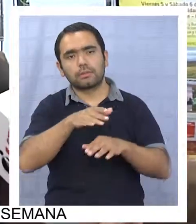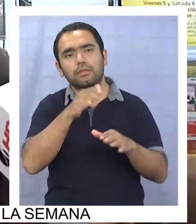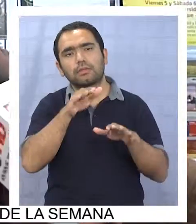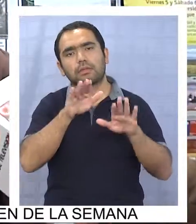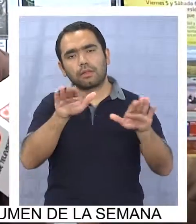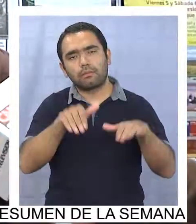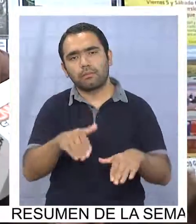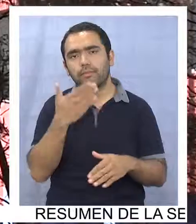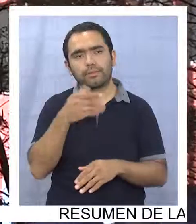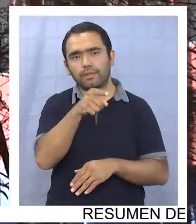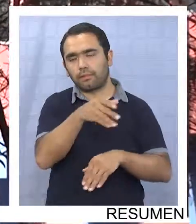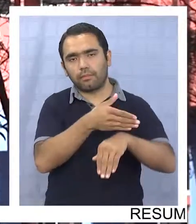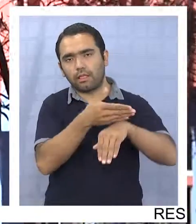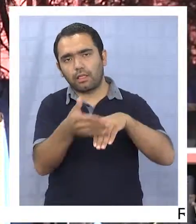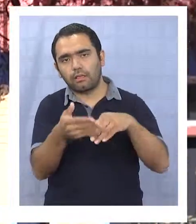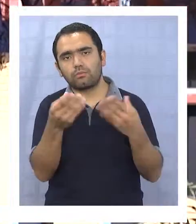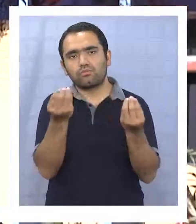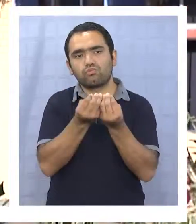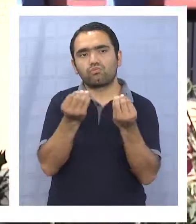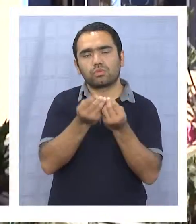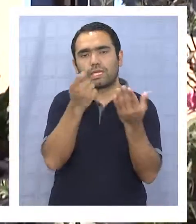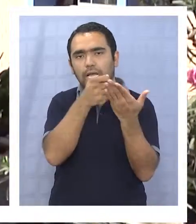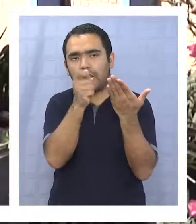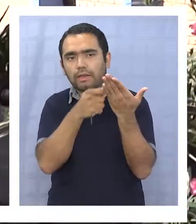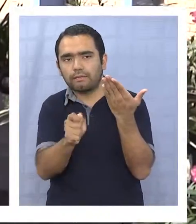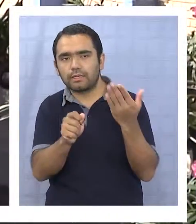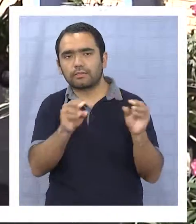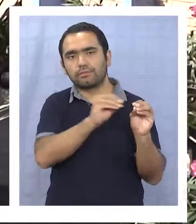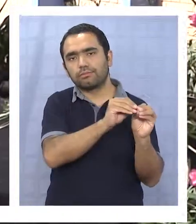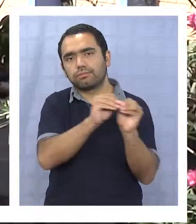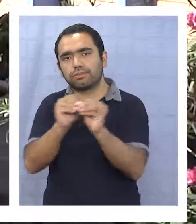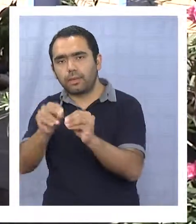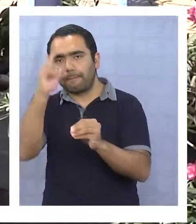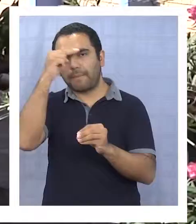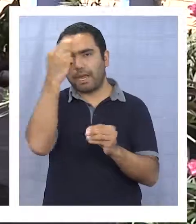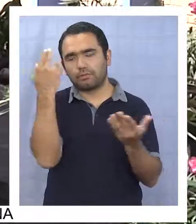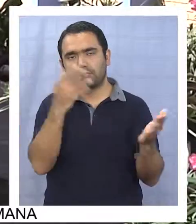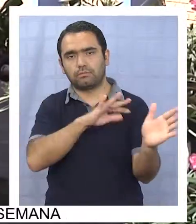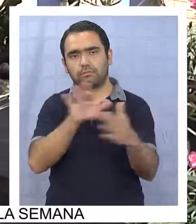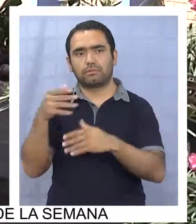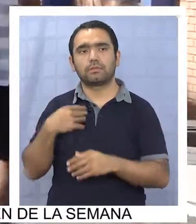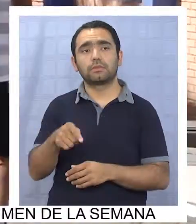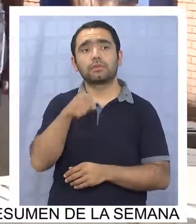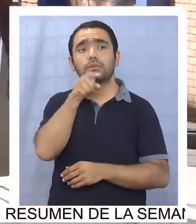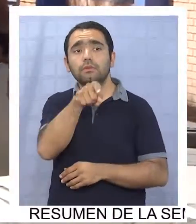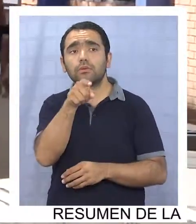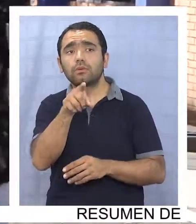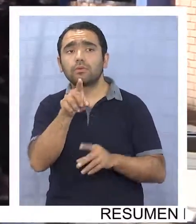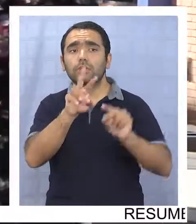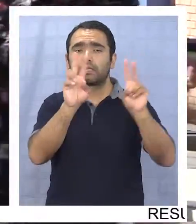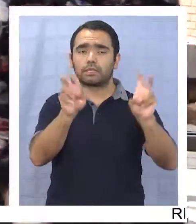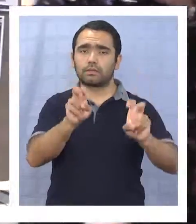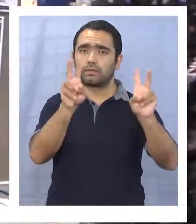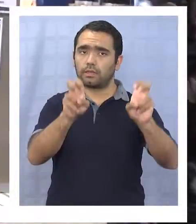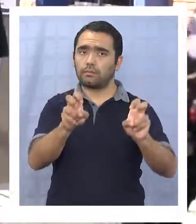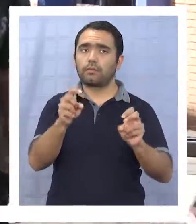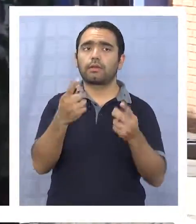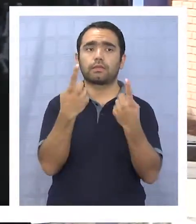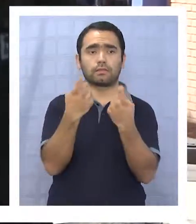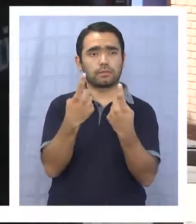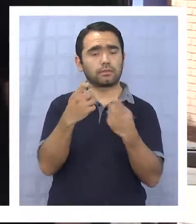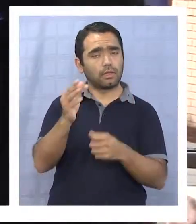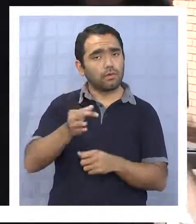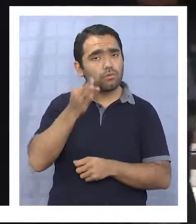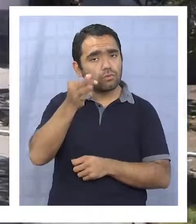calificaciones que son más prolongadas uno de los aspectos que deberán ser tratados nuevamente en un futuro cercano